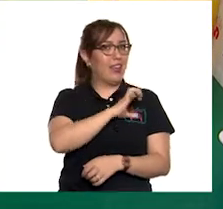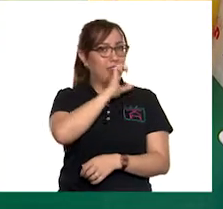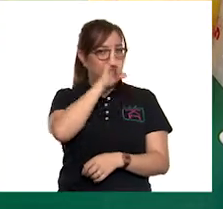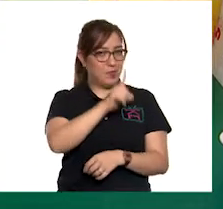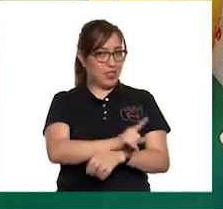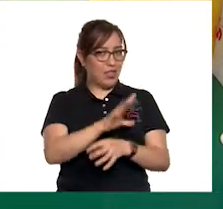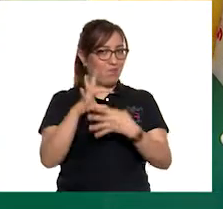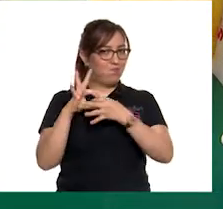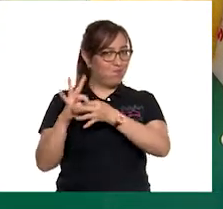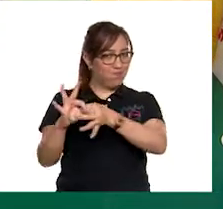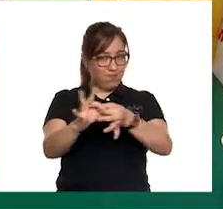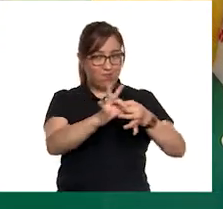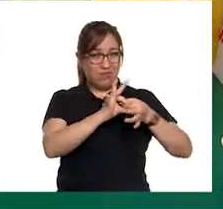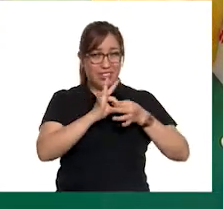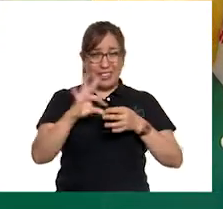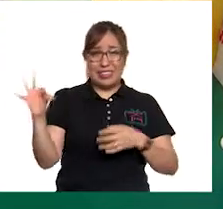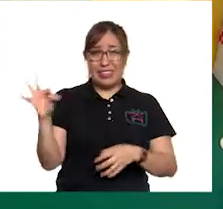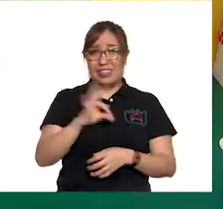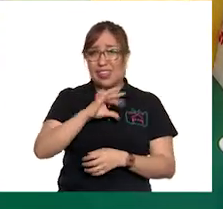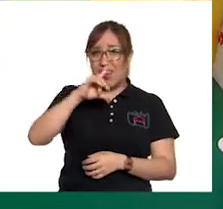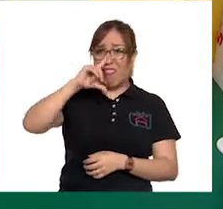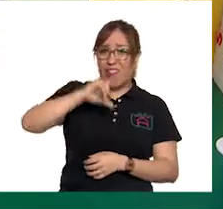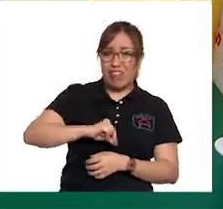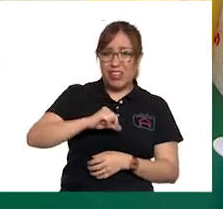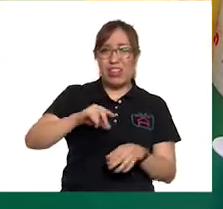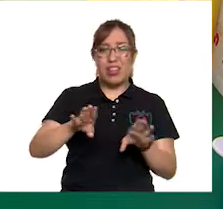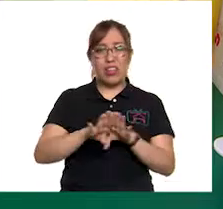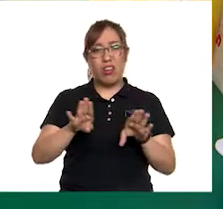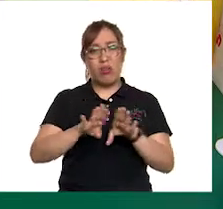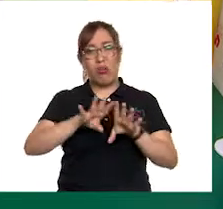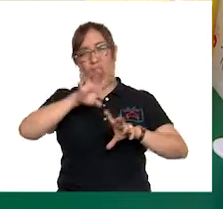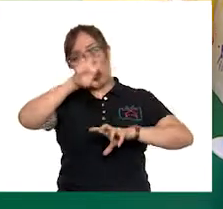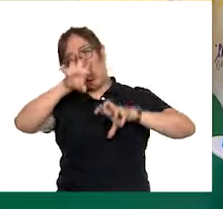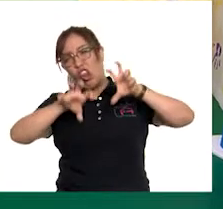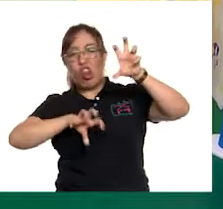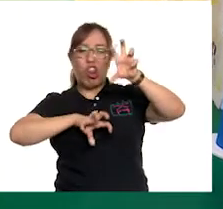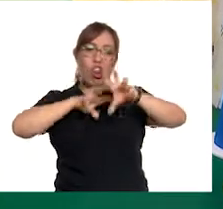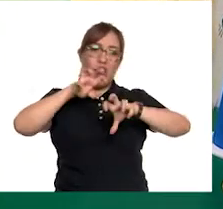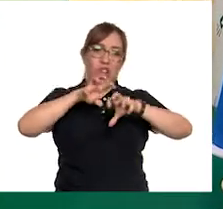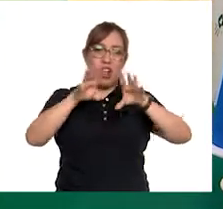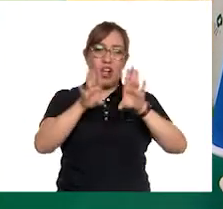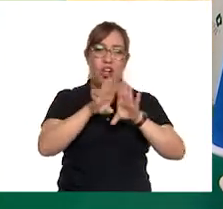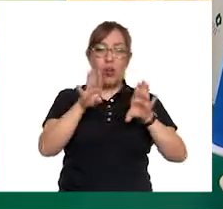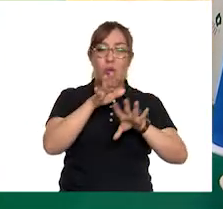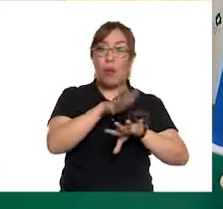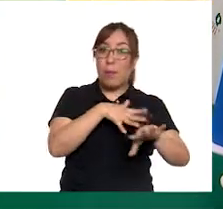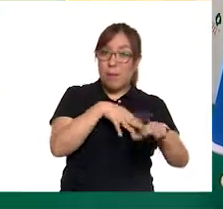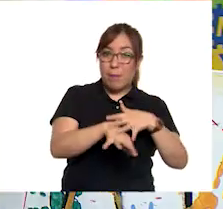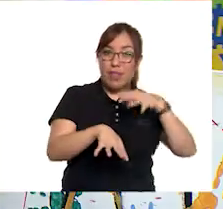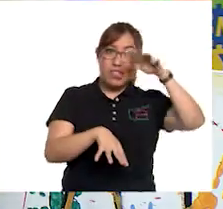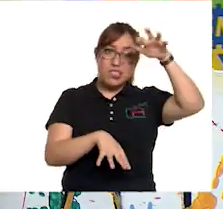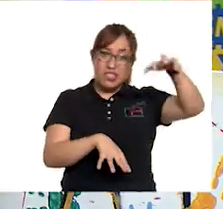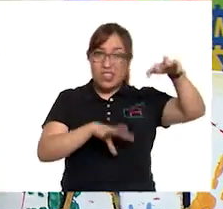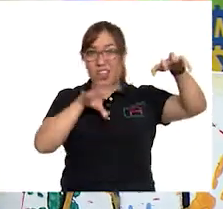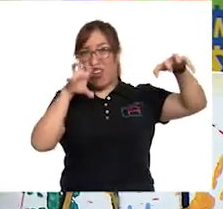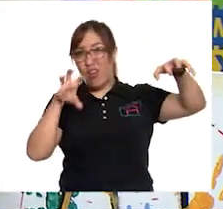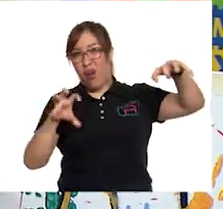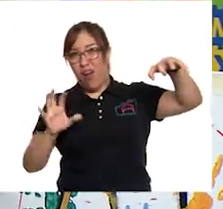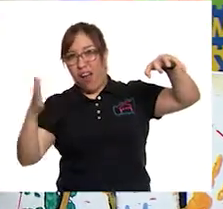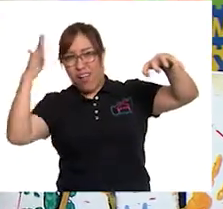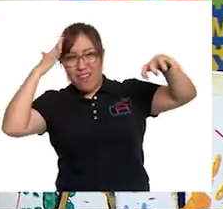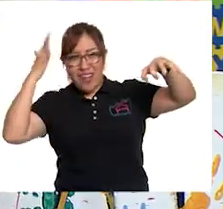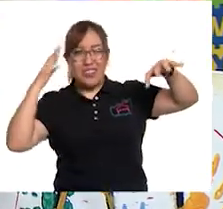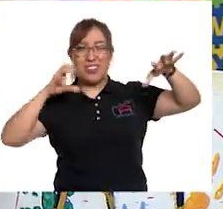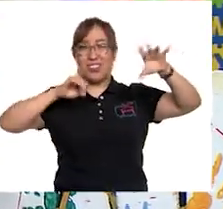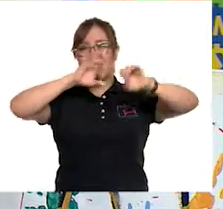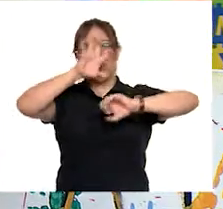mal, seguramente armaríamos una especie ahí de monstruo, por un lado los pies y por otro lado la cabeza. Y los cuerpos sin ningún orden.